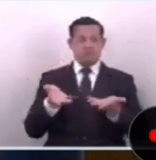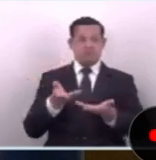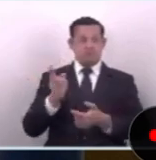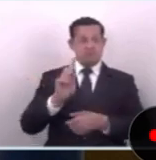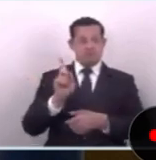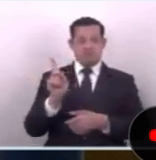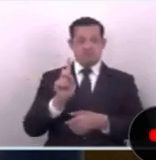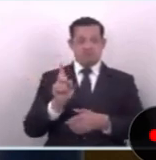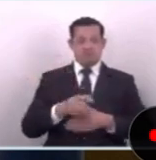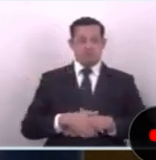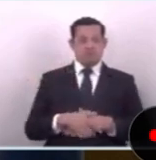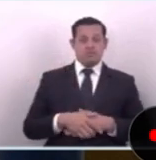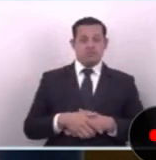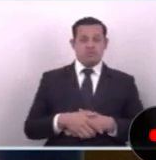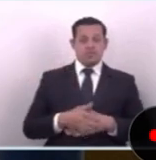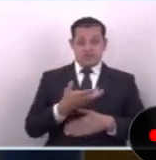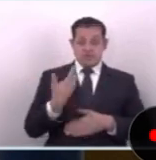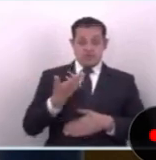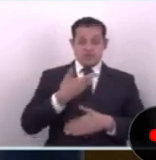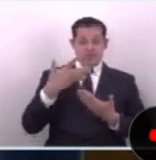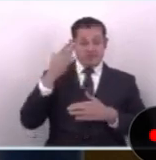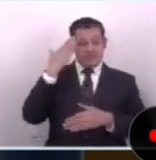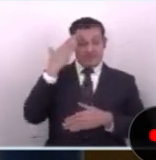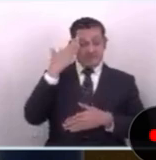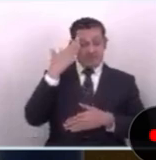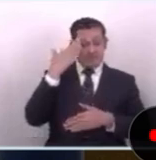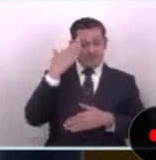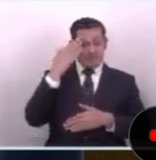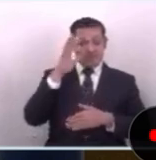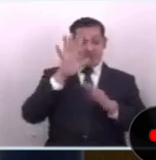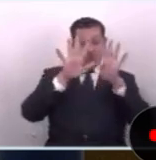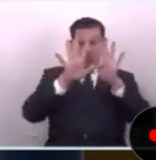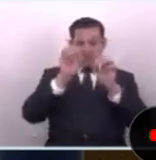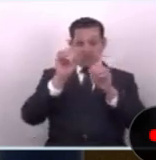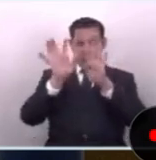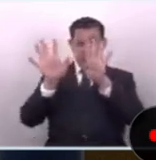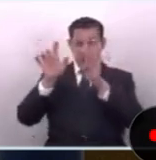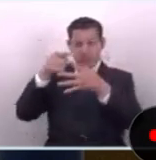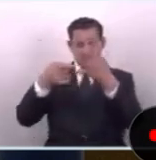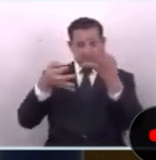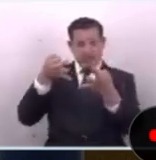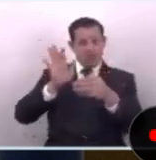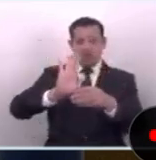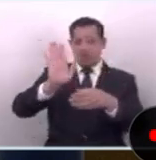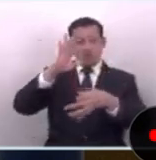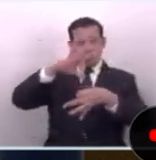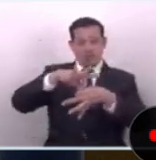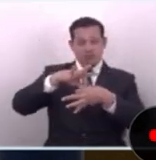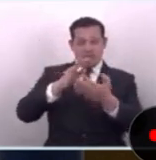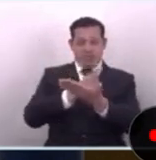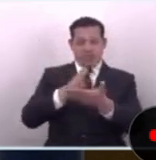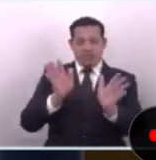hacer si es que nosotros ya sabemos que no va y no de 909 leyes nunca votan